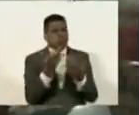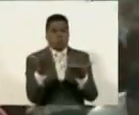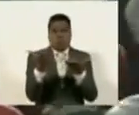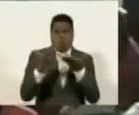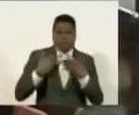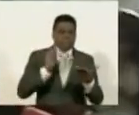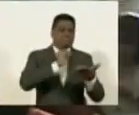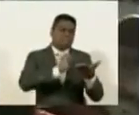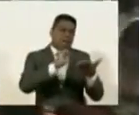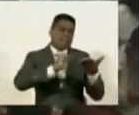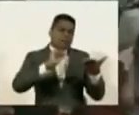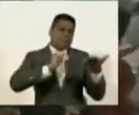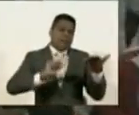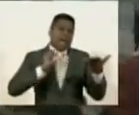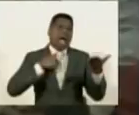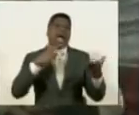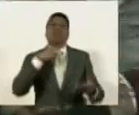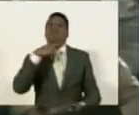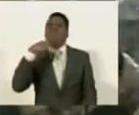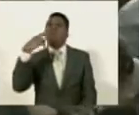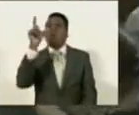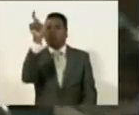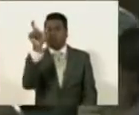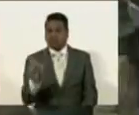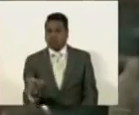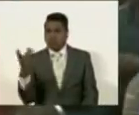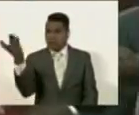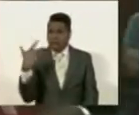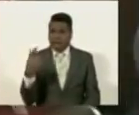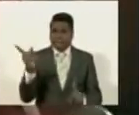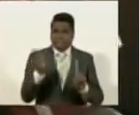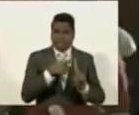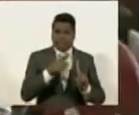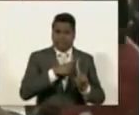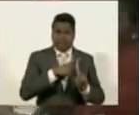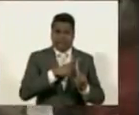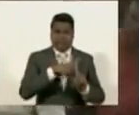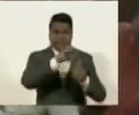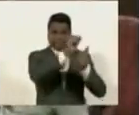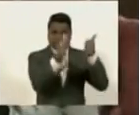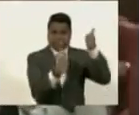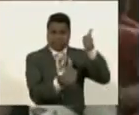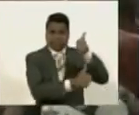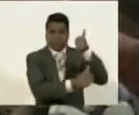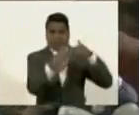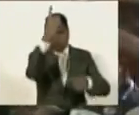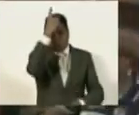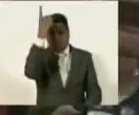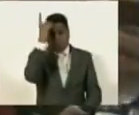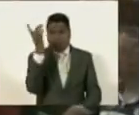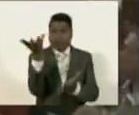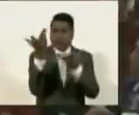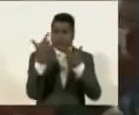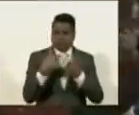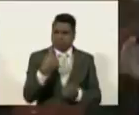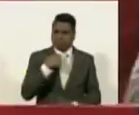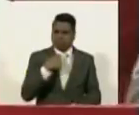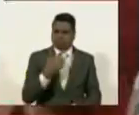dar a través de la voz de su primer vicepresidente, el diputado Diosdado Cabello